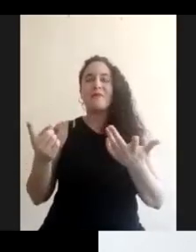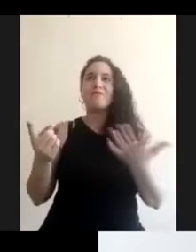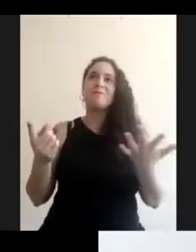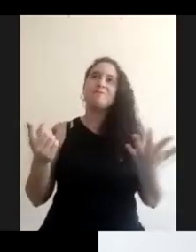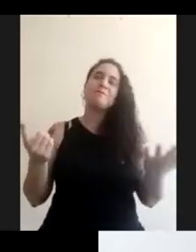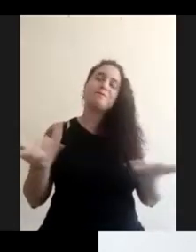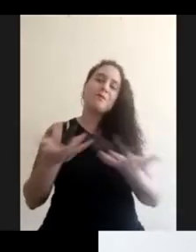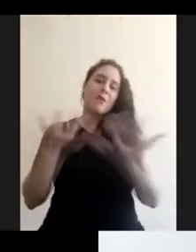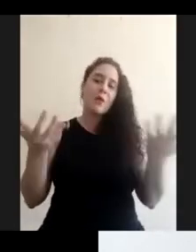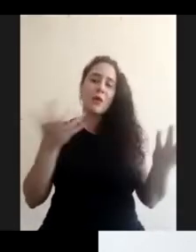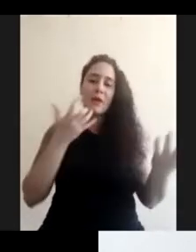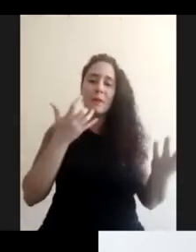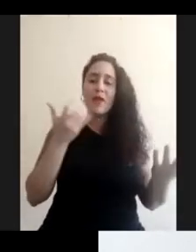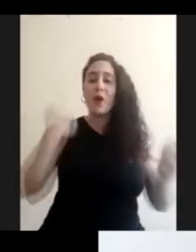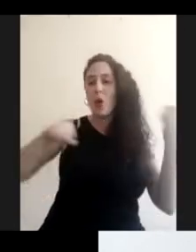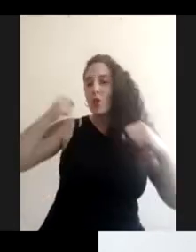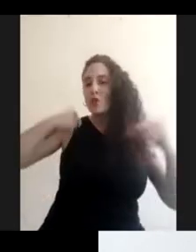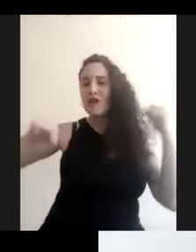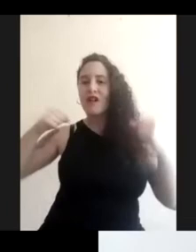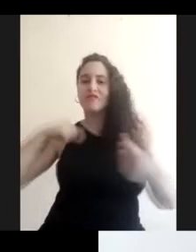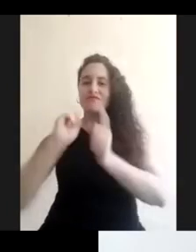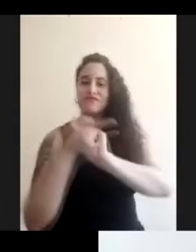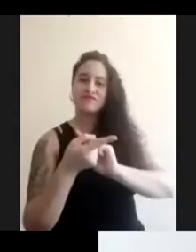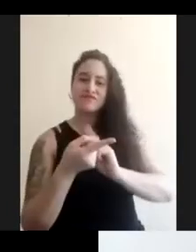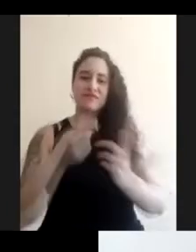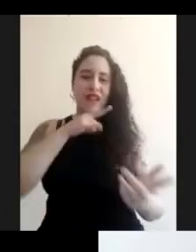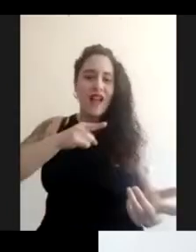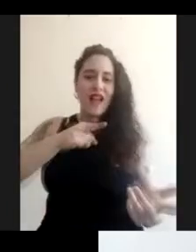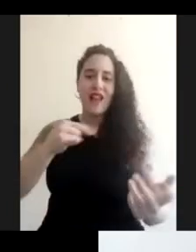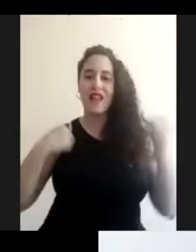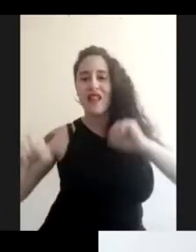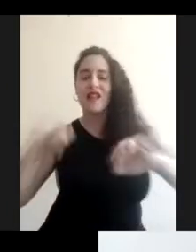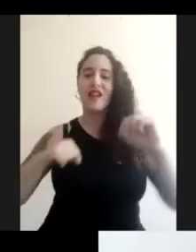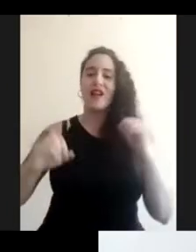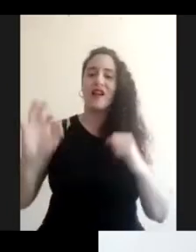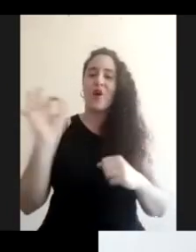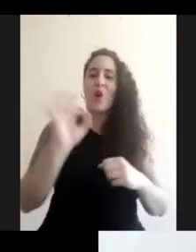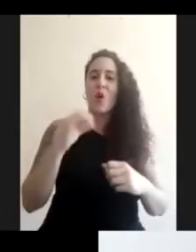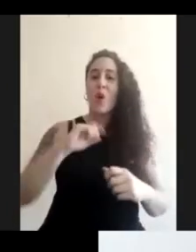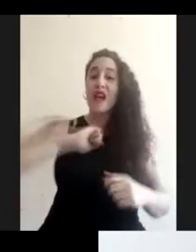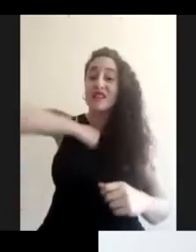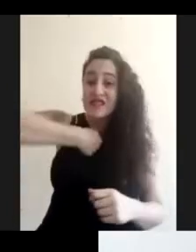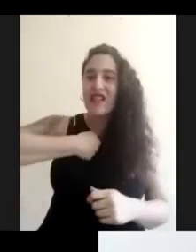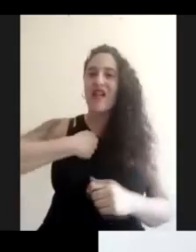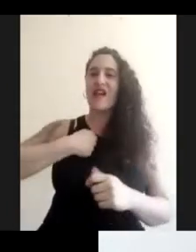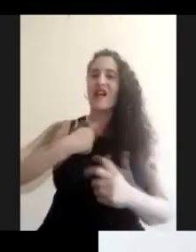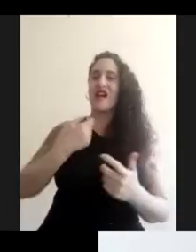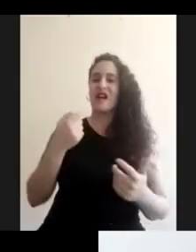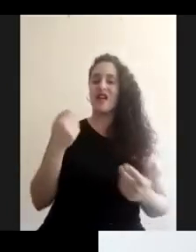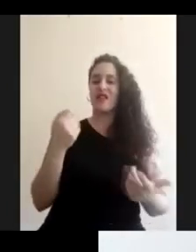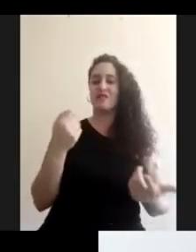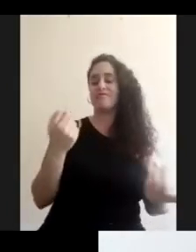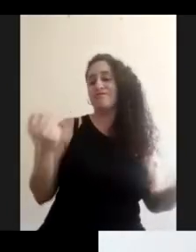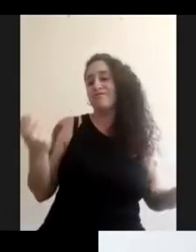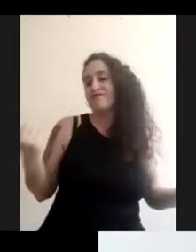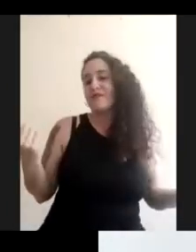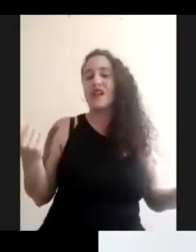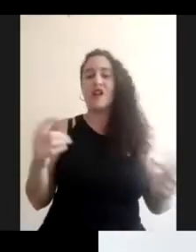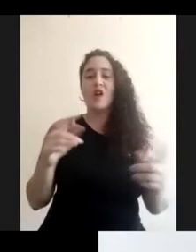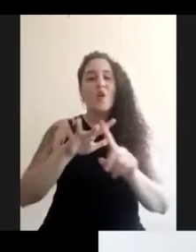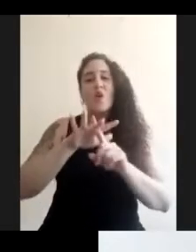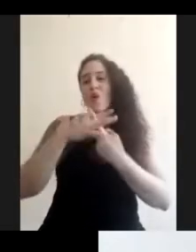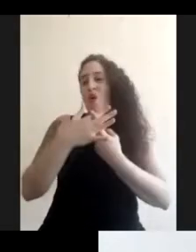de cambios de conducta o de un poco de ansiedad y una